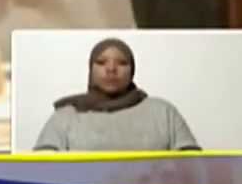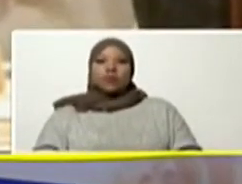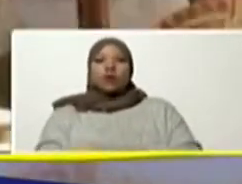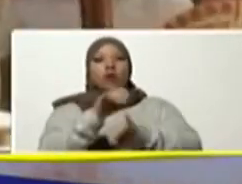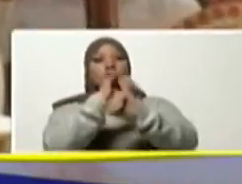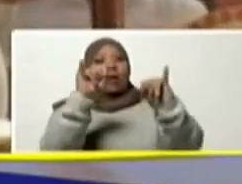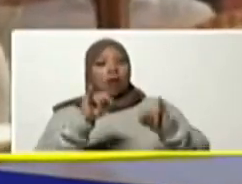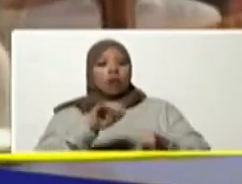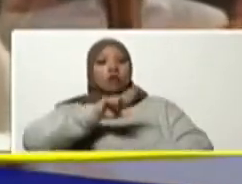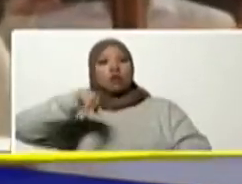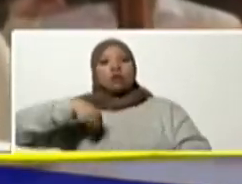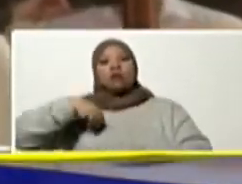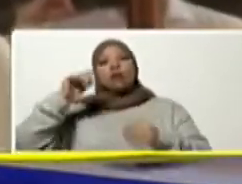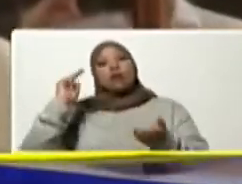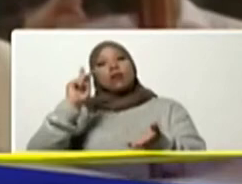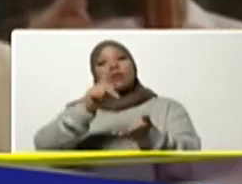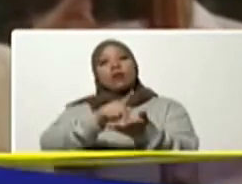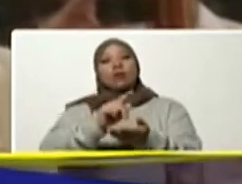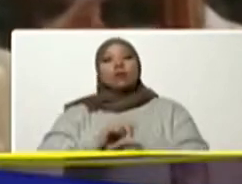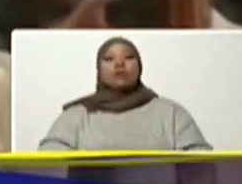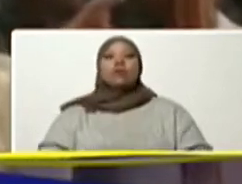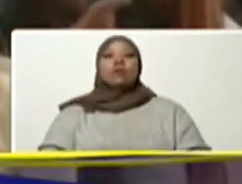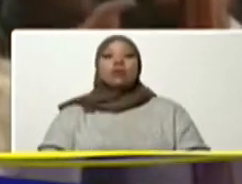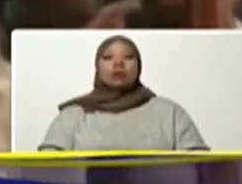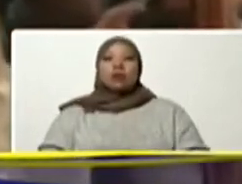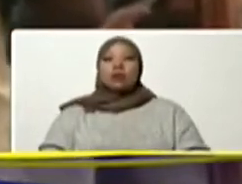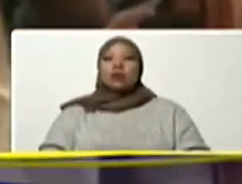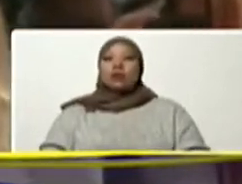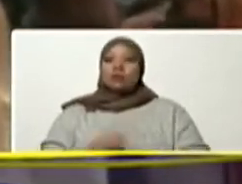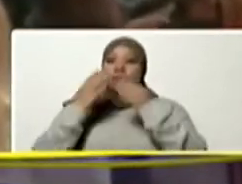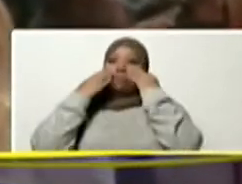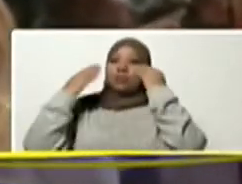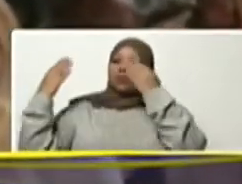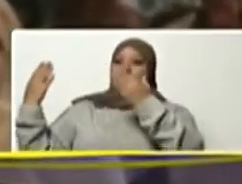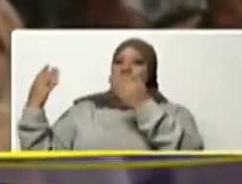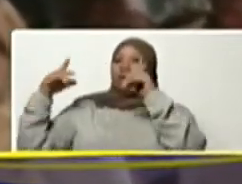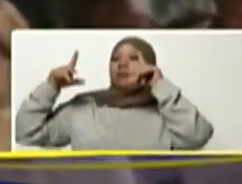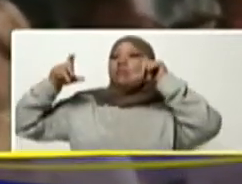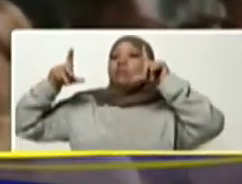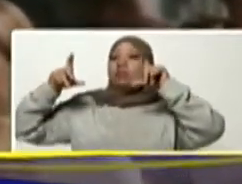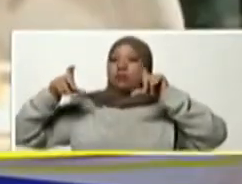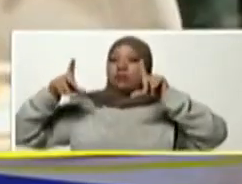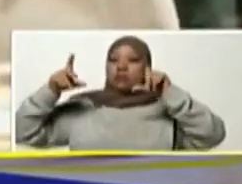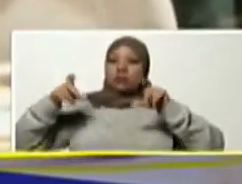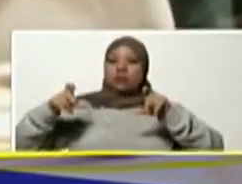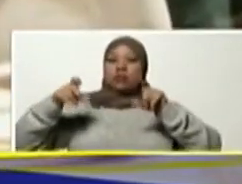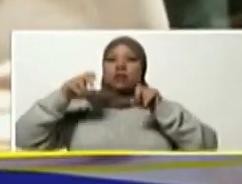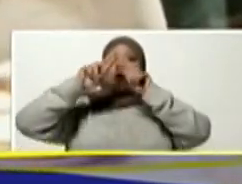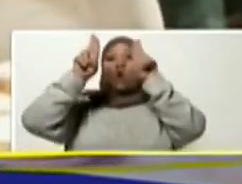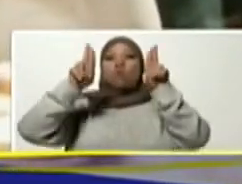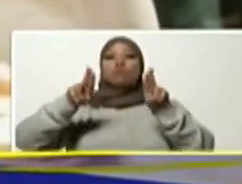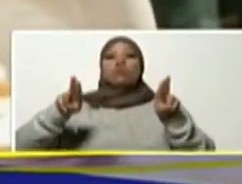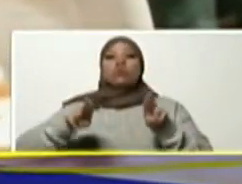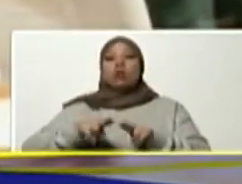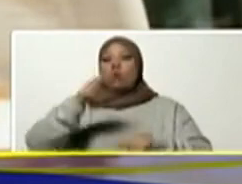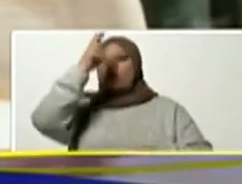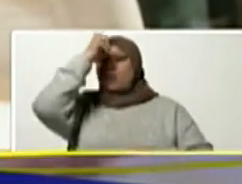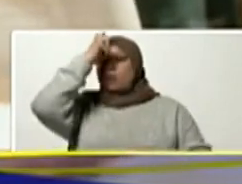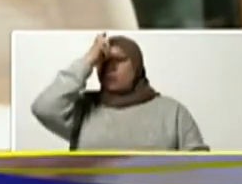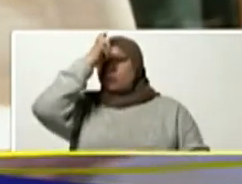Allí estuvimos con Tutankamén, mire. Ahí está la tumba de